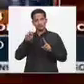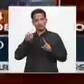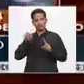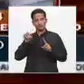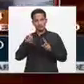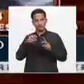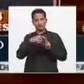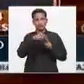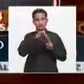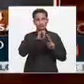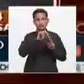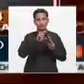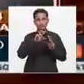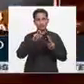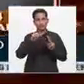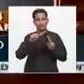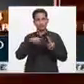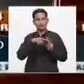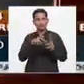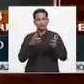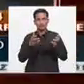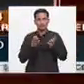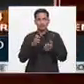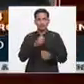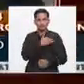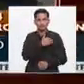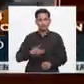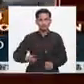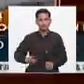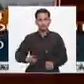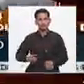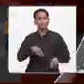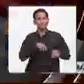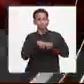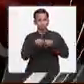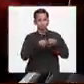presidencia de la República del